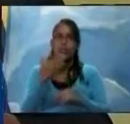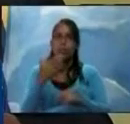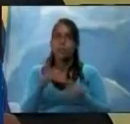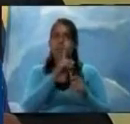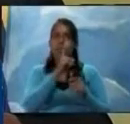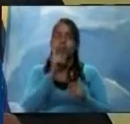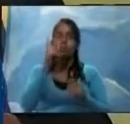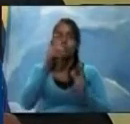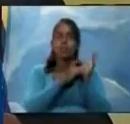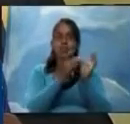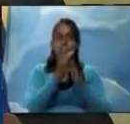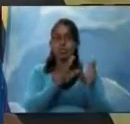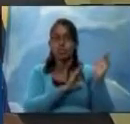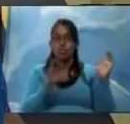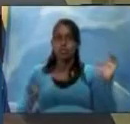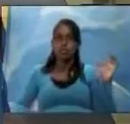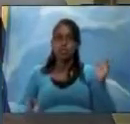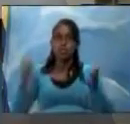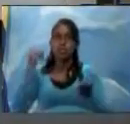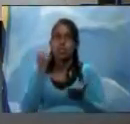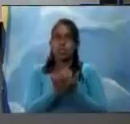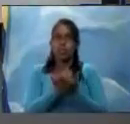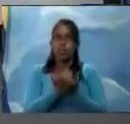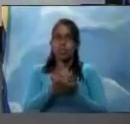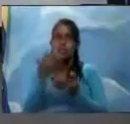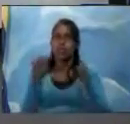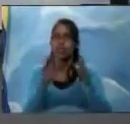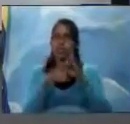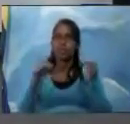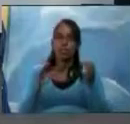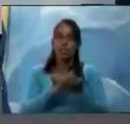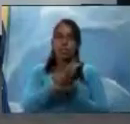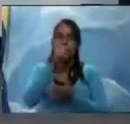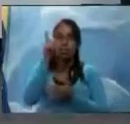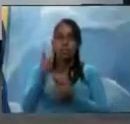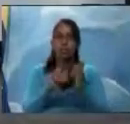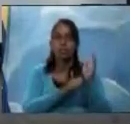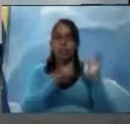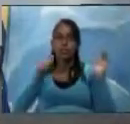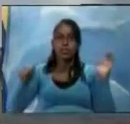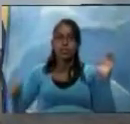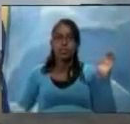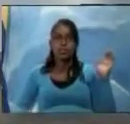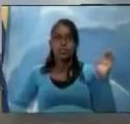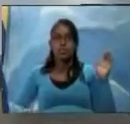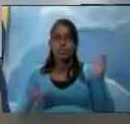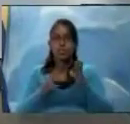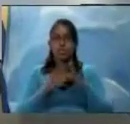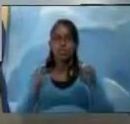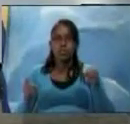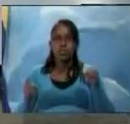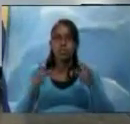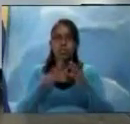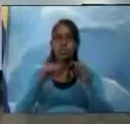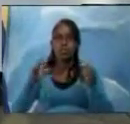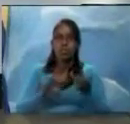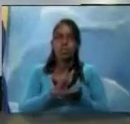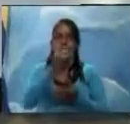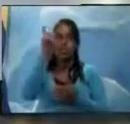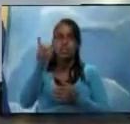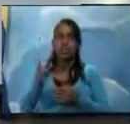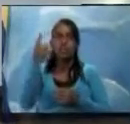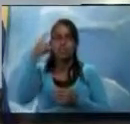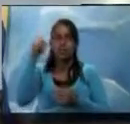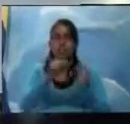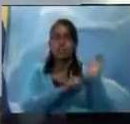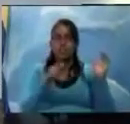el nombre de Jesús. Amén y amén. Que toda la gloria sea para el Señor. Toda la gloria sea para